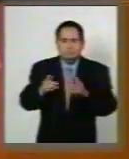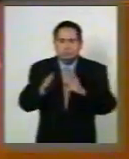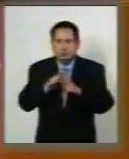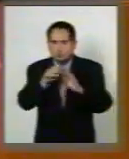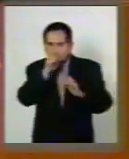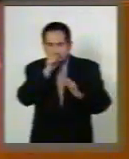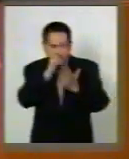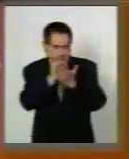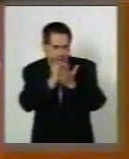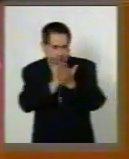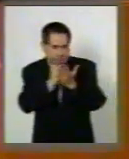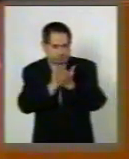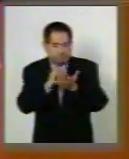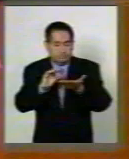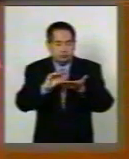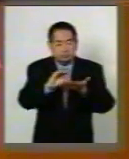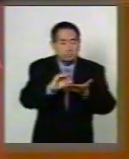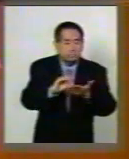cláusulas de excepción